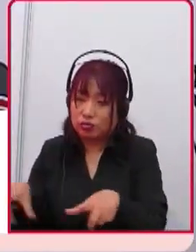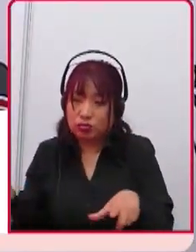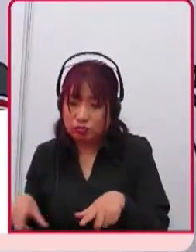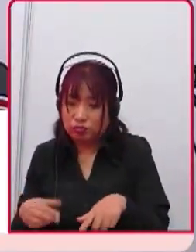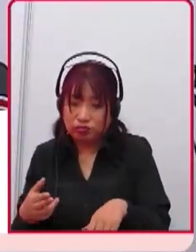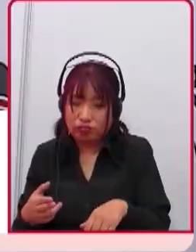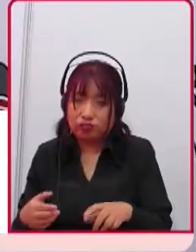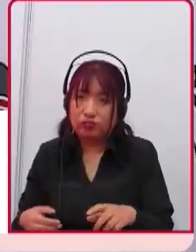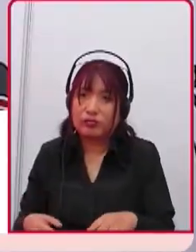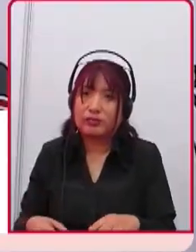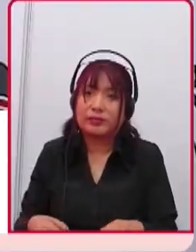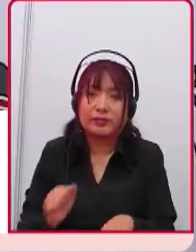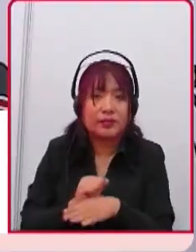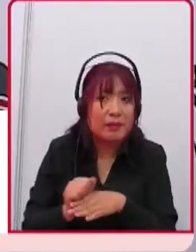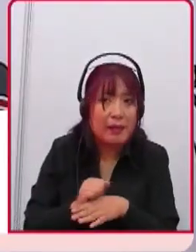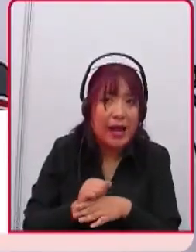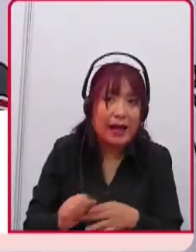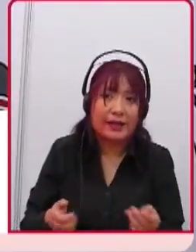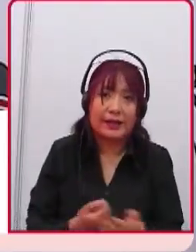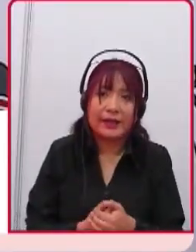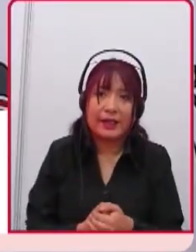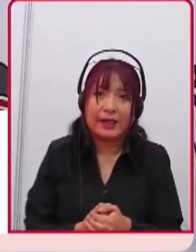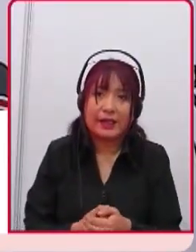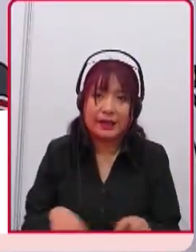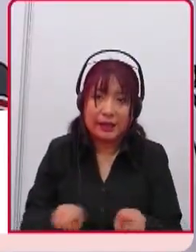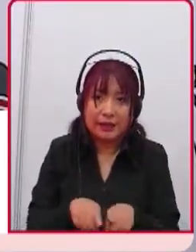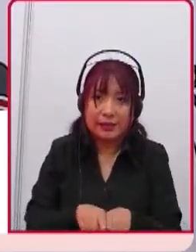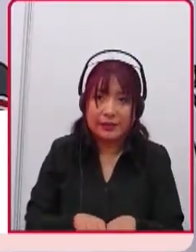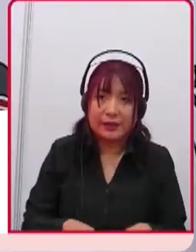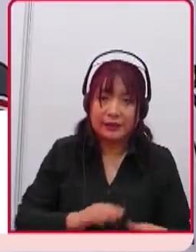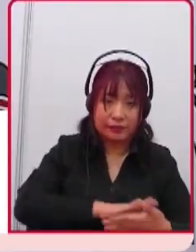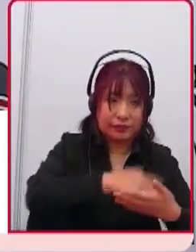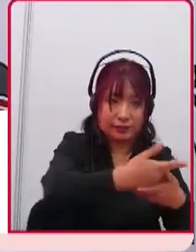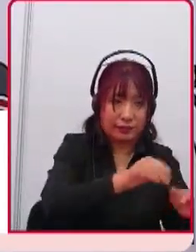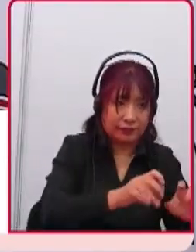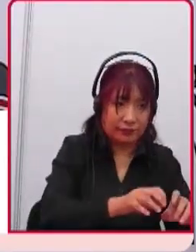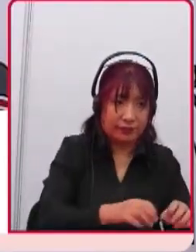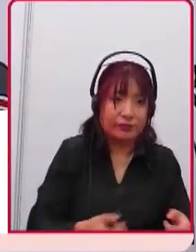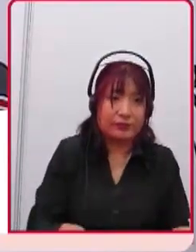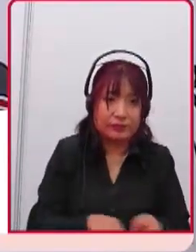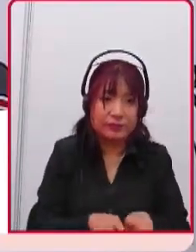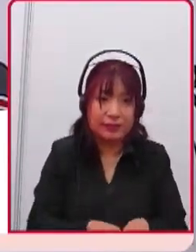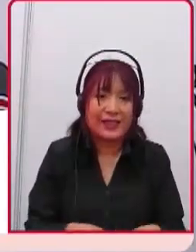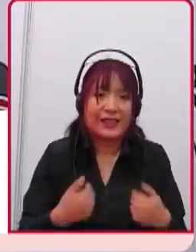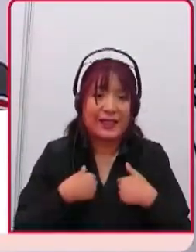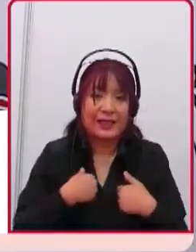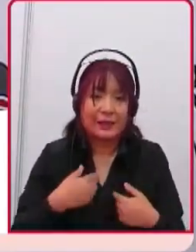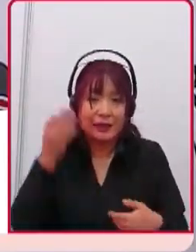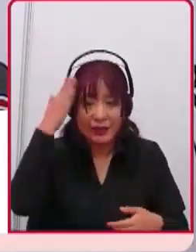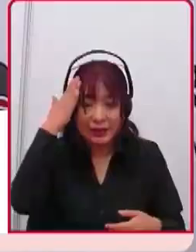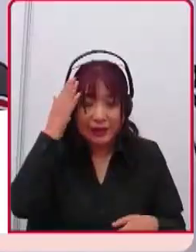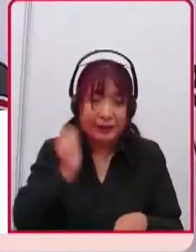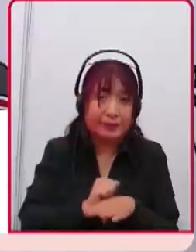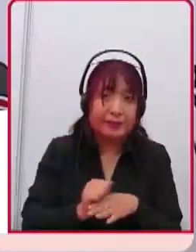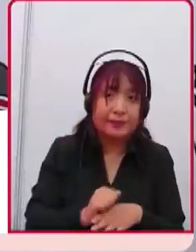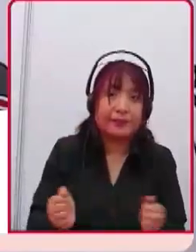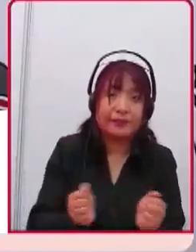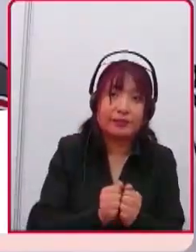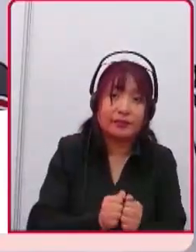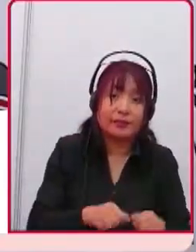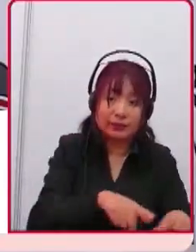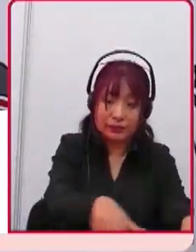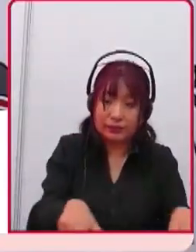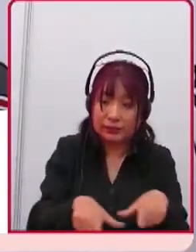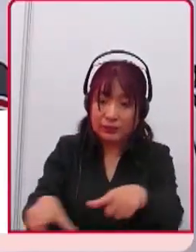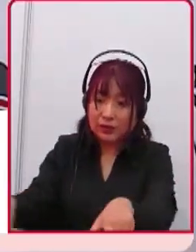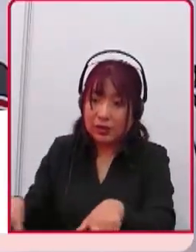nivel de todo el sistema operativo, sino también de las condiciones reales en minería. Es por ello que ahora que ya estamos en el armado